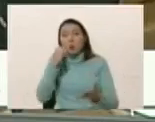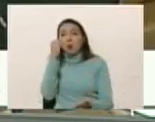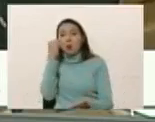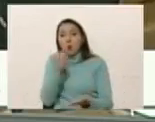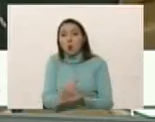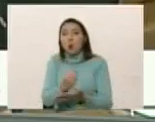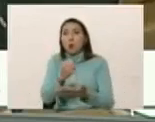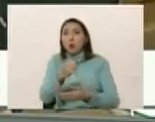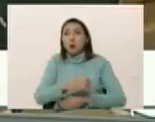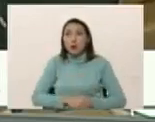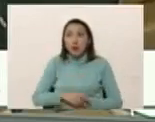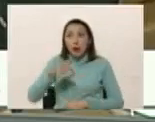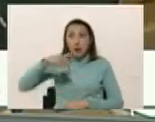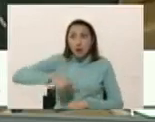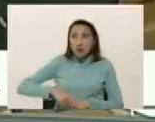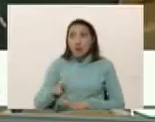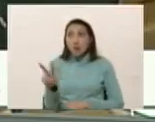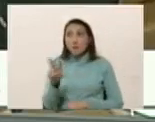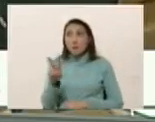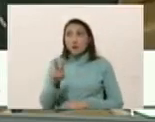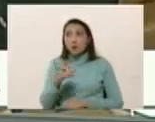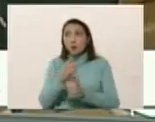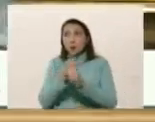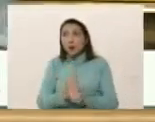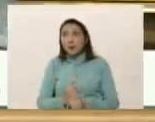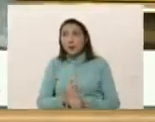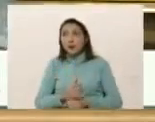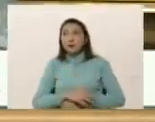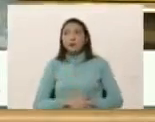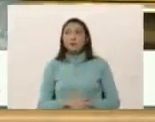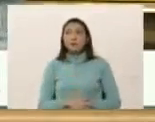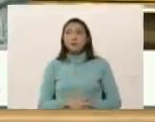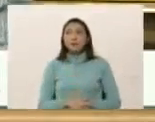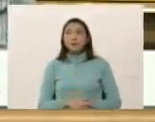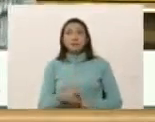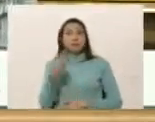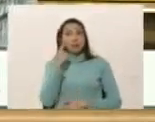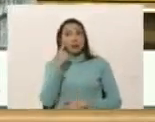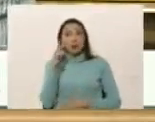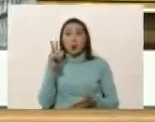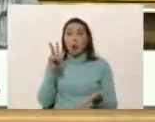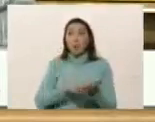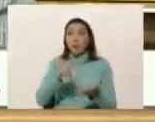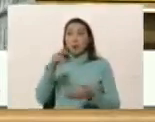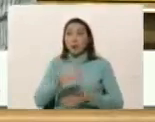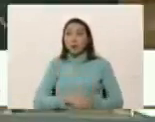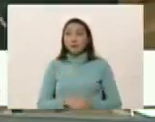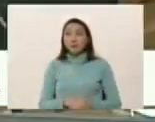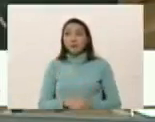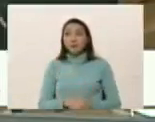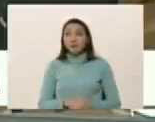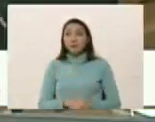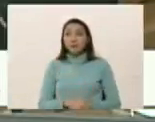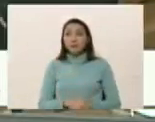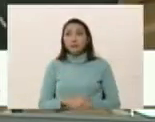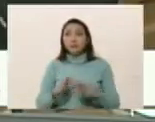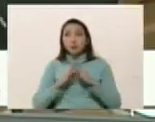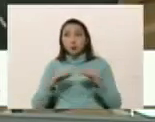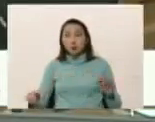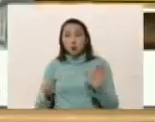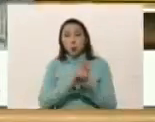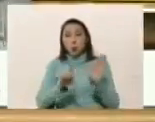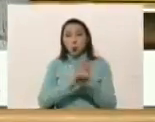de la república bolivariana de venezuela en consideración a disposición final aprobada siguiente esto de la ley ciudad no